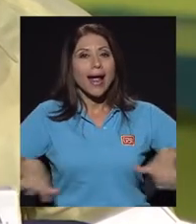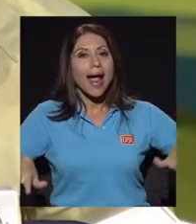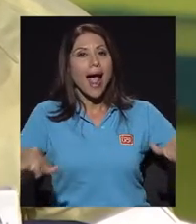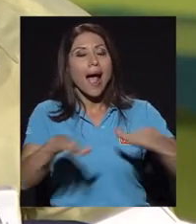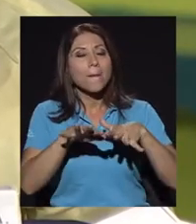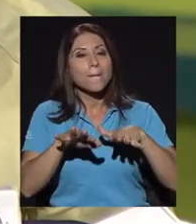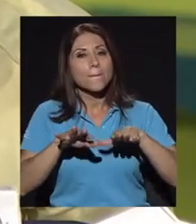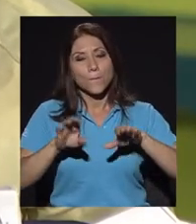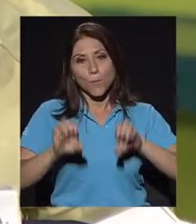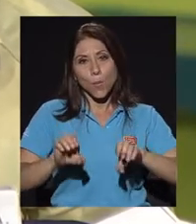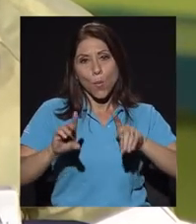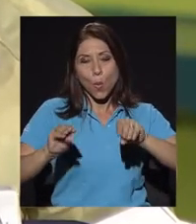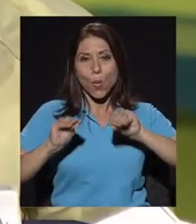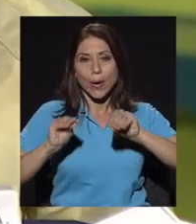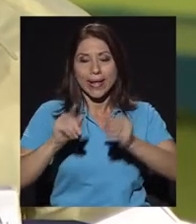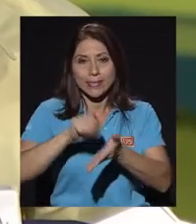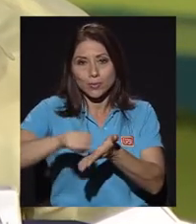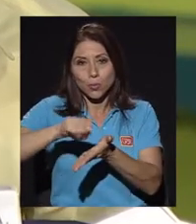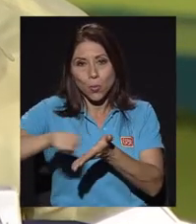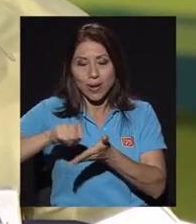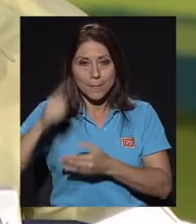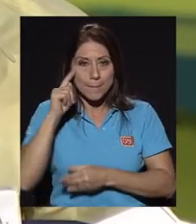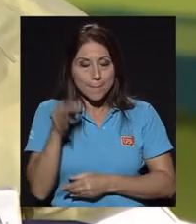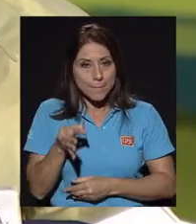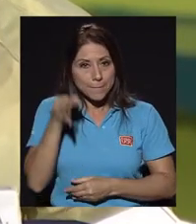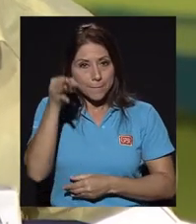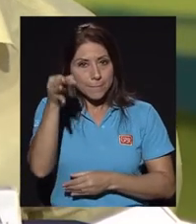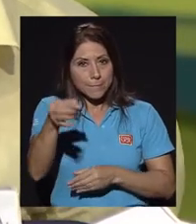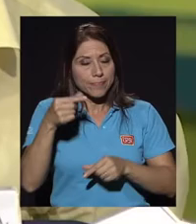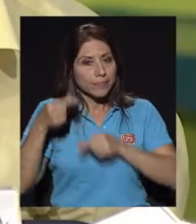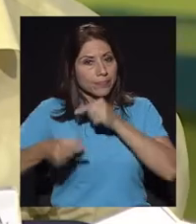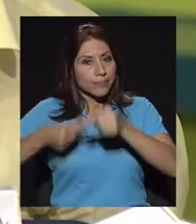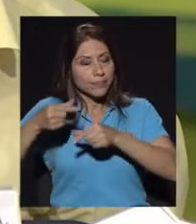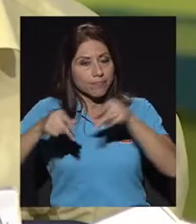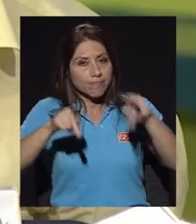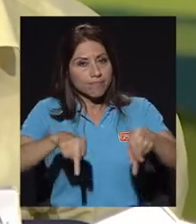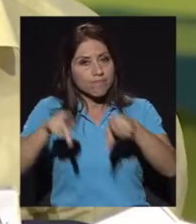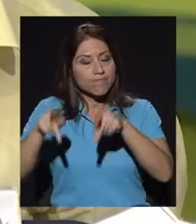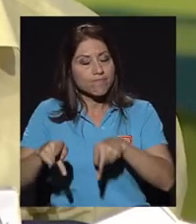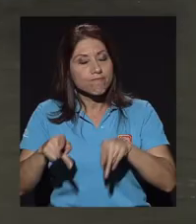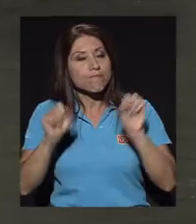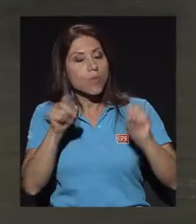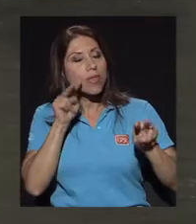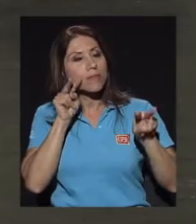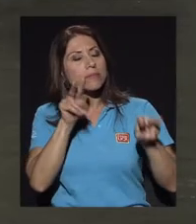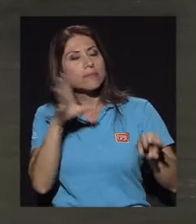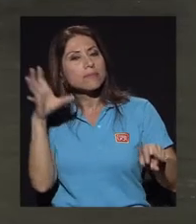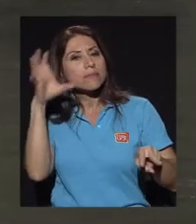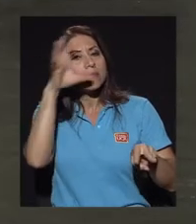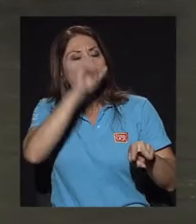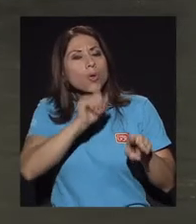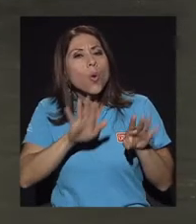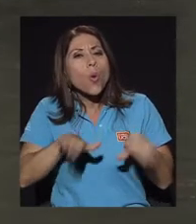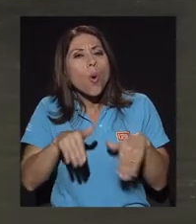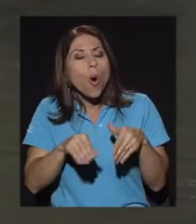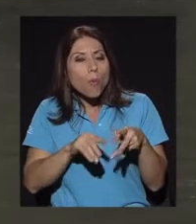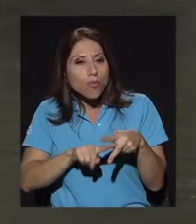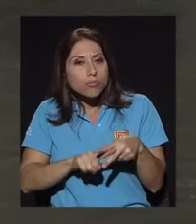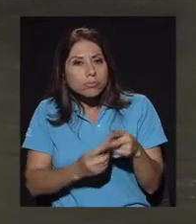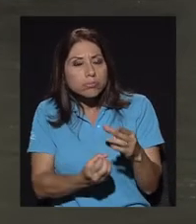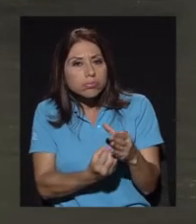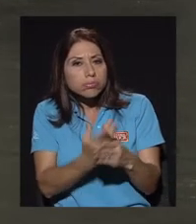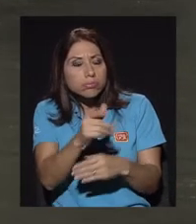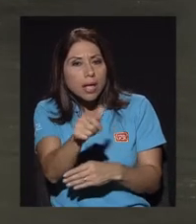que las futuras generaciones observen cómo nace el agua y cómo cuidarla.